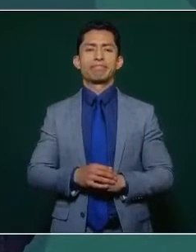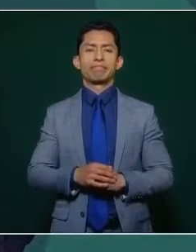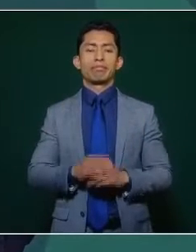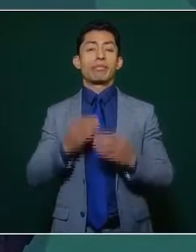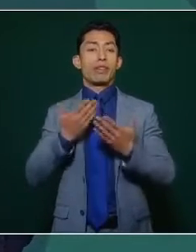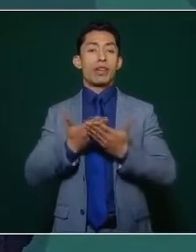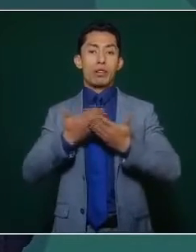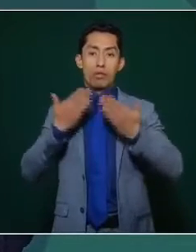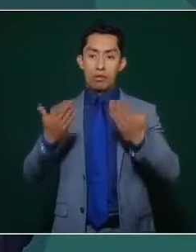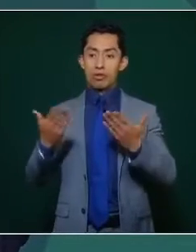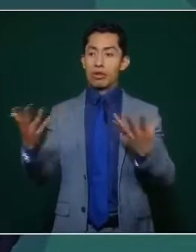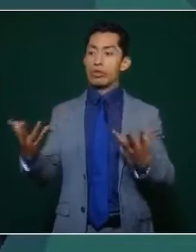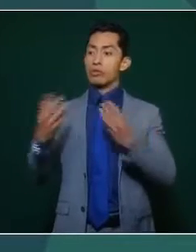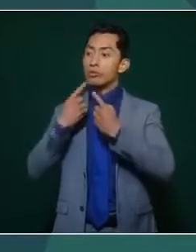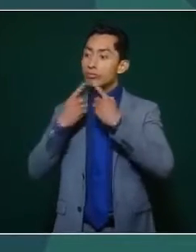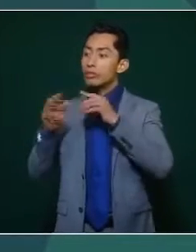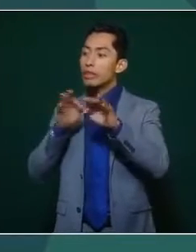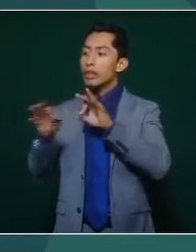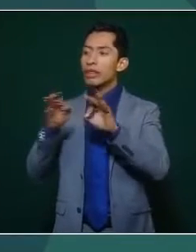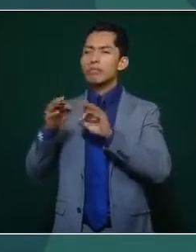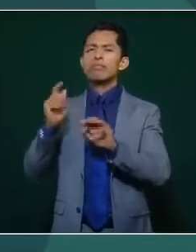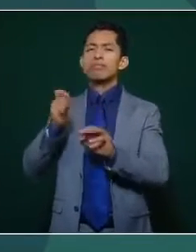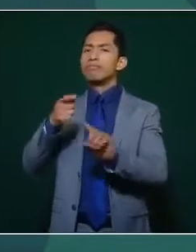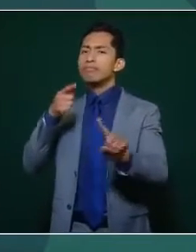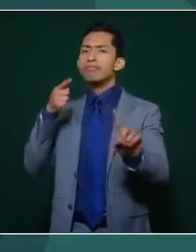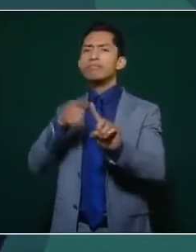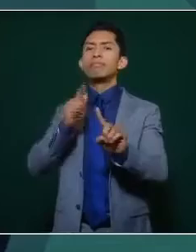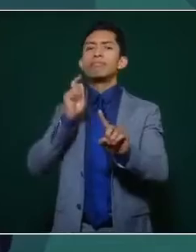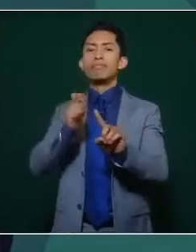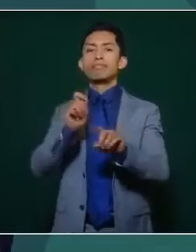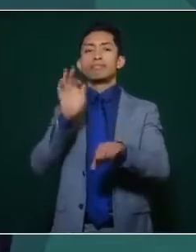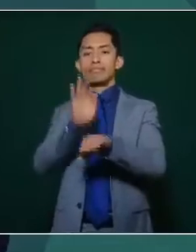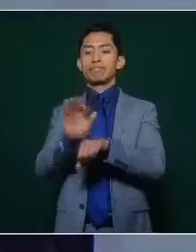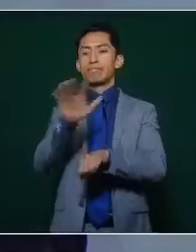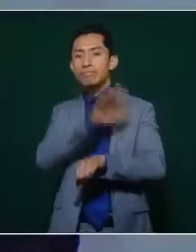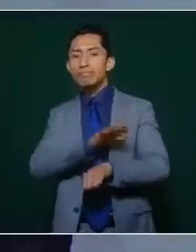trabajando para beneficio del pueblo de Hidalgo,